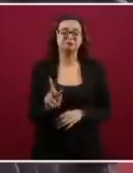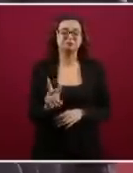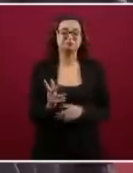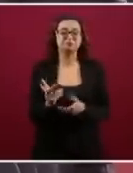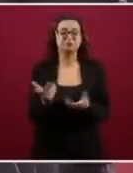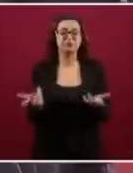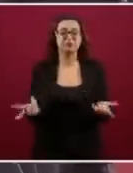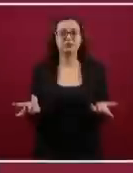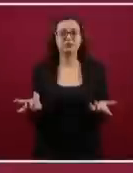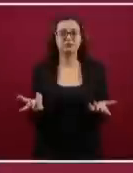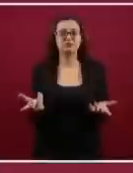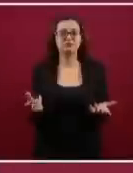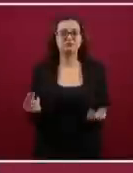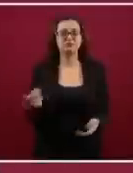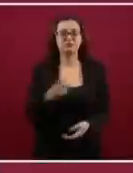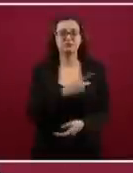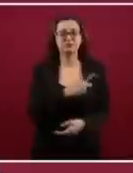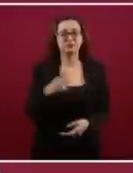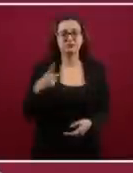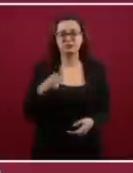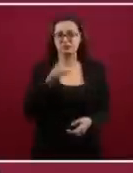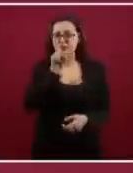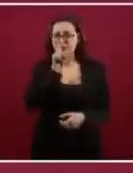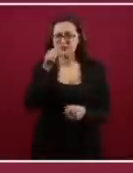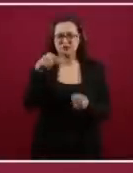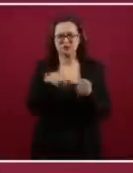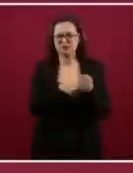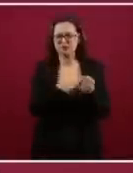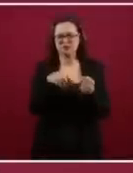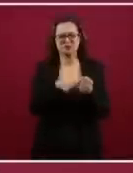no deben de ocultarse.